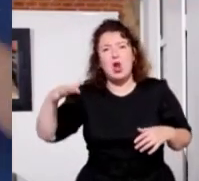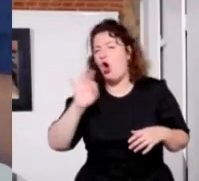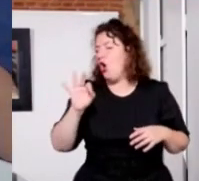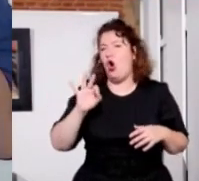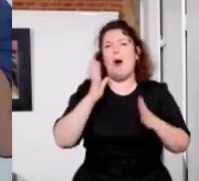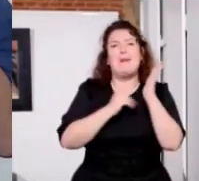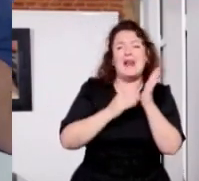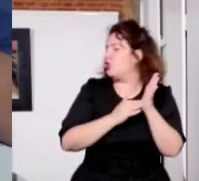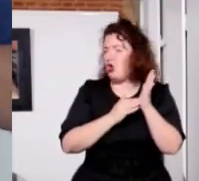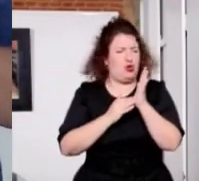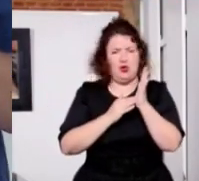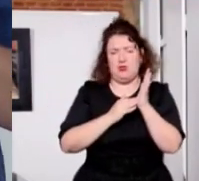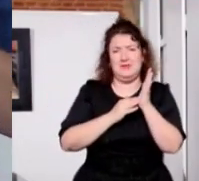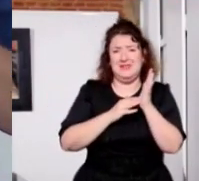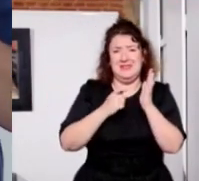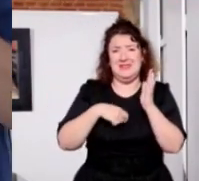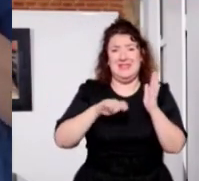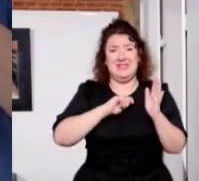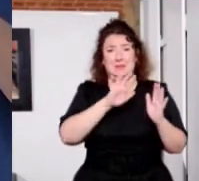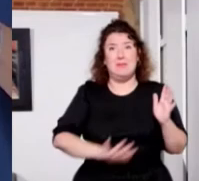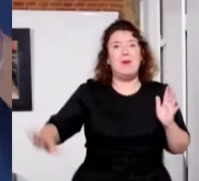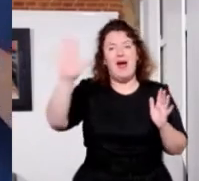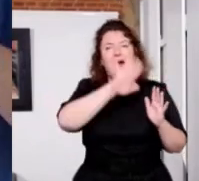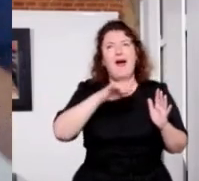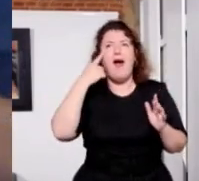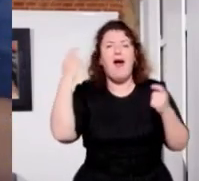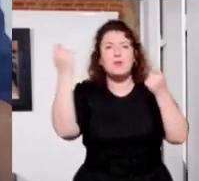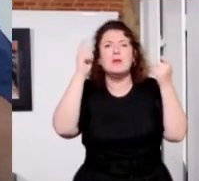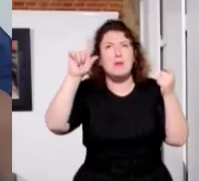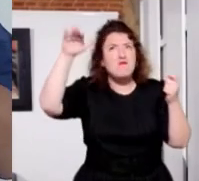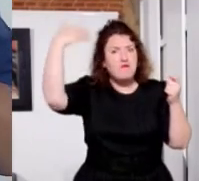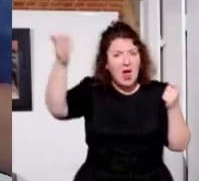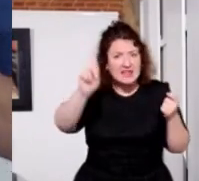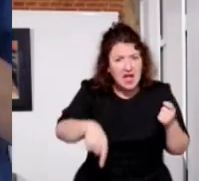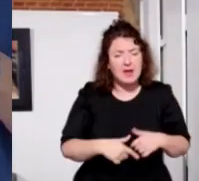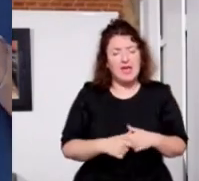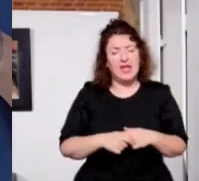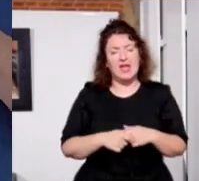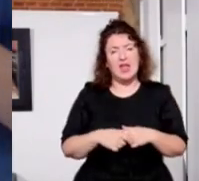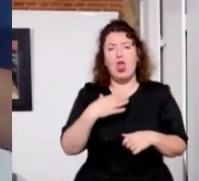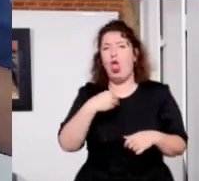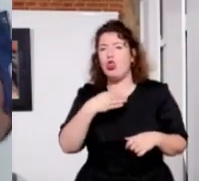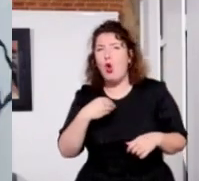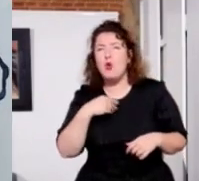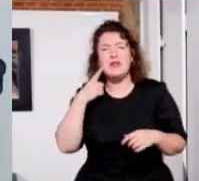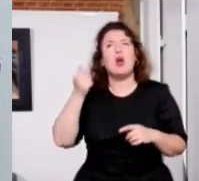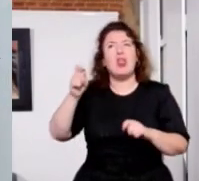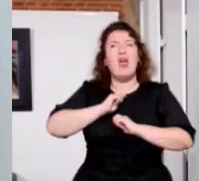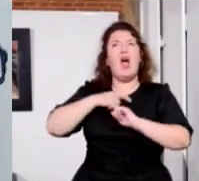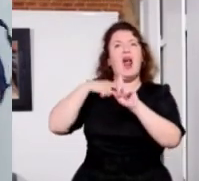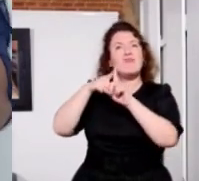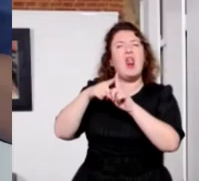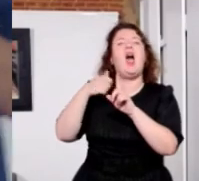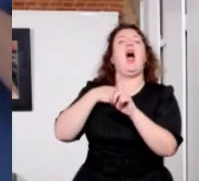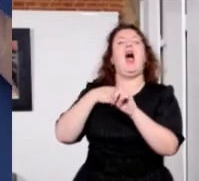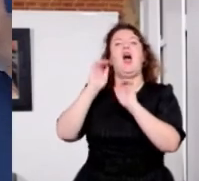en Valencia. No, no, no, no. En todo el territorio estatal, pero también en el extranjero. Es decir, documentos de referencia que nos puedan dar